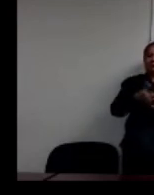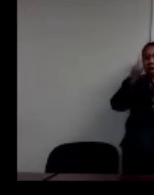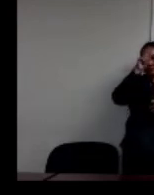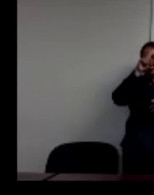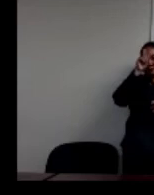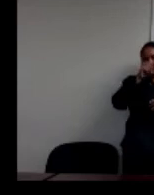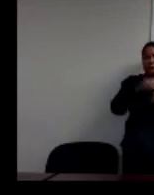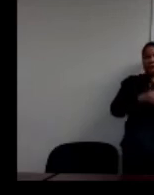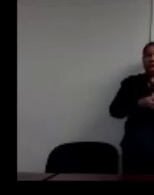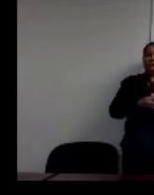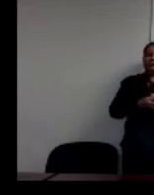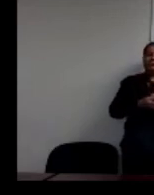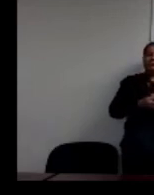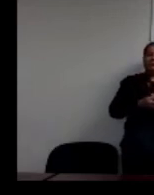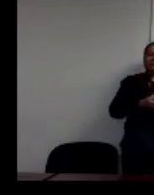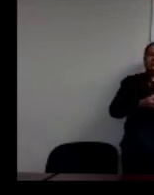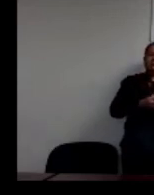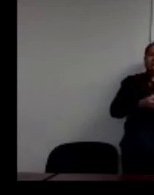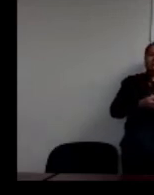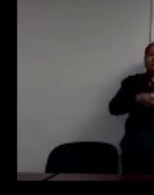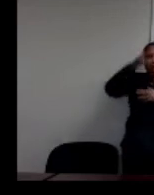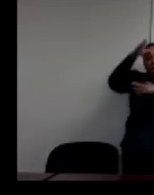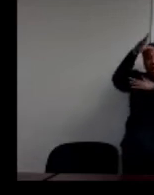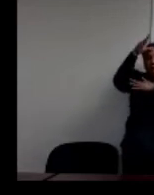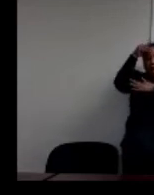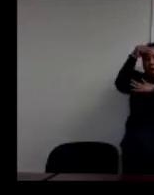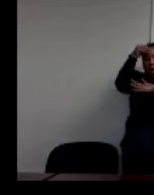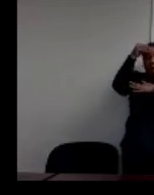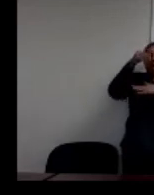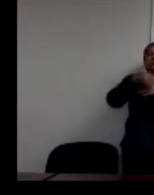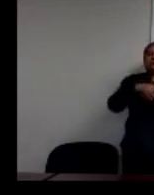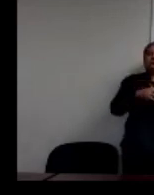Esta parte, en la cuestión de las ráfagas del aprendizaje,